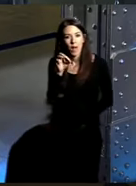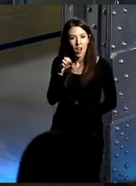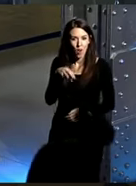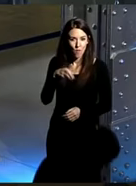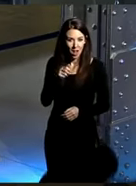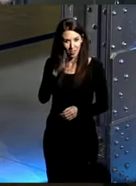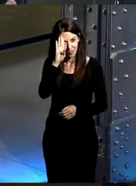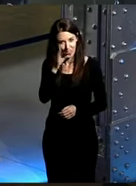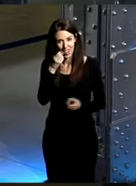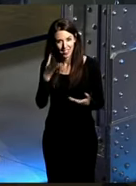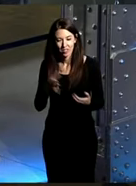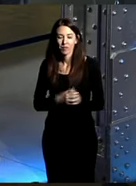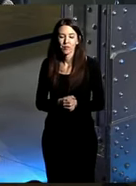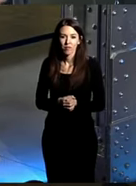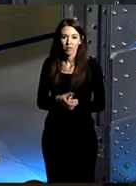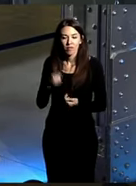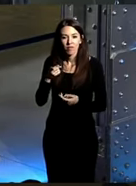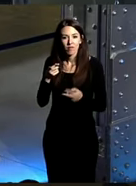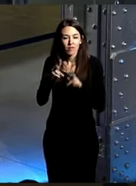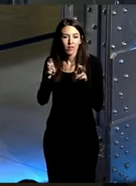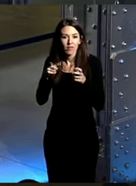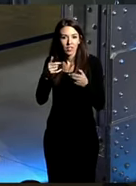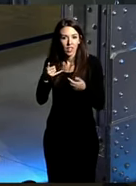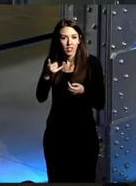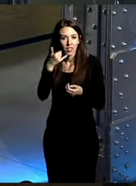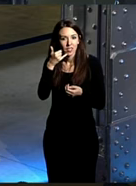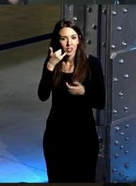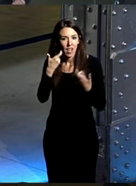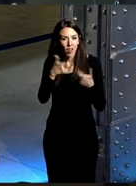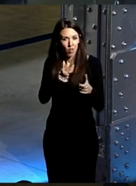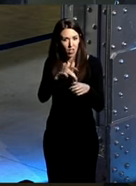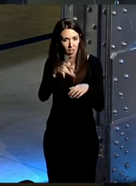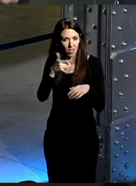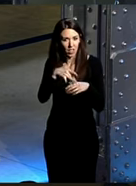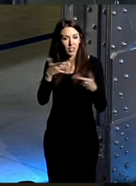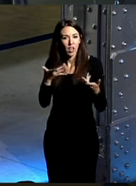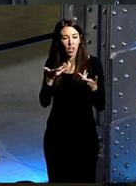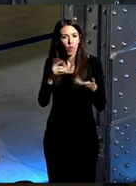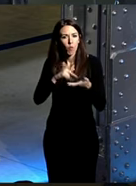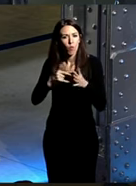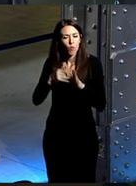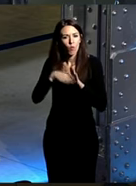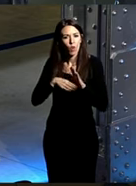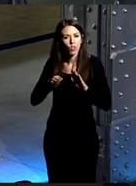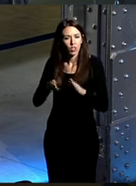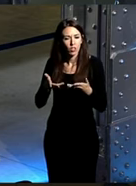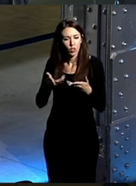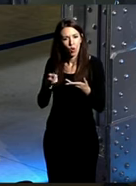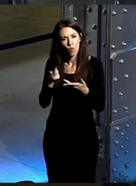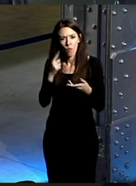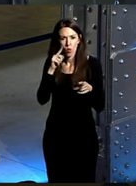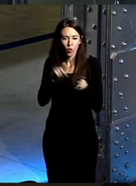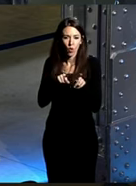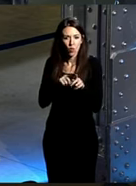Hola. ¿Cómo aborda esto Telefónica Educación Digital? ¿Cuáles son los proyectos que tenéis que hacen un poco